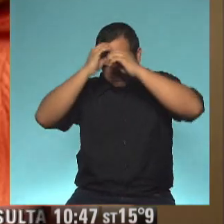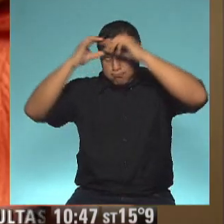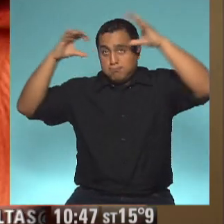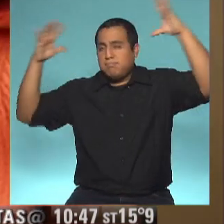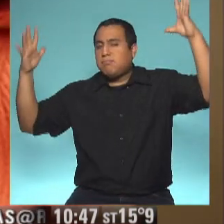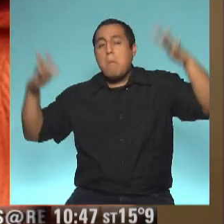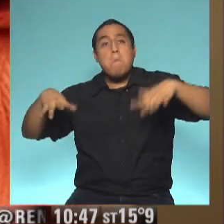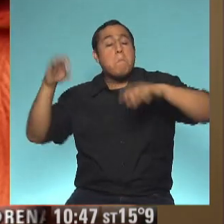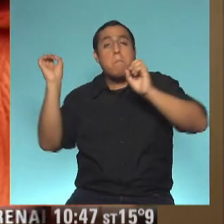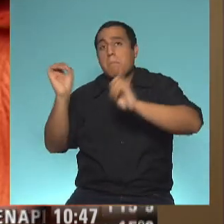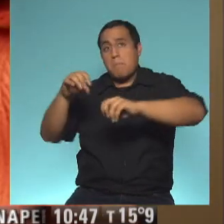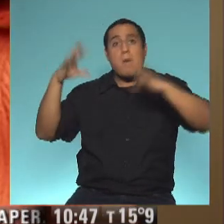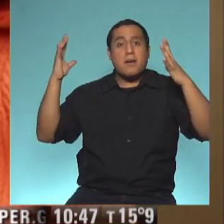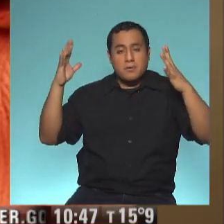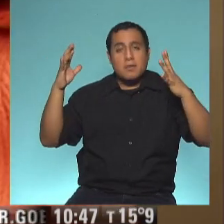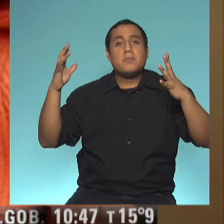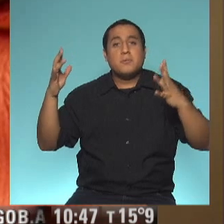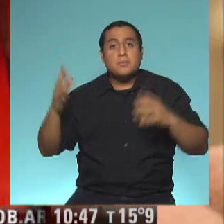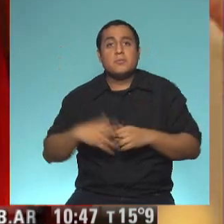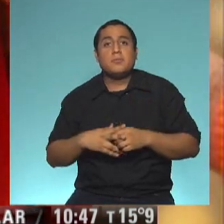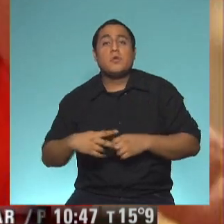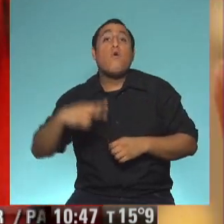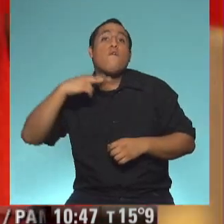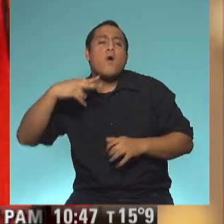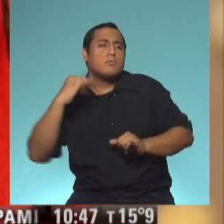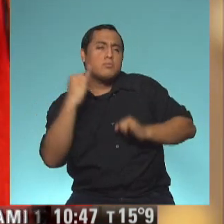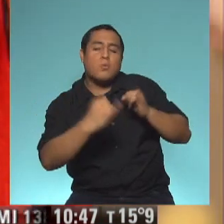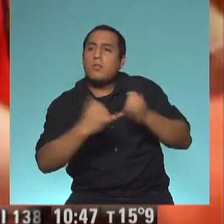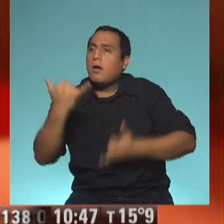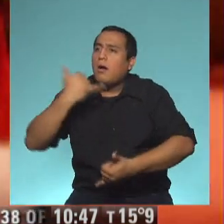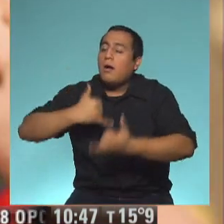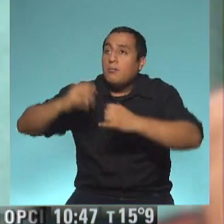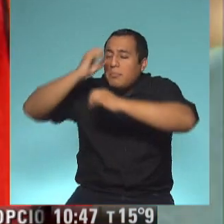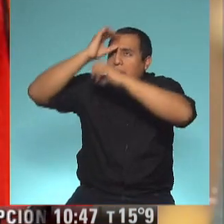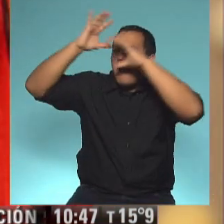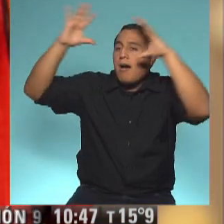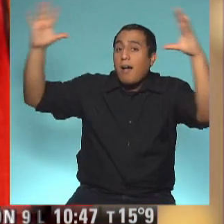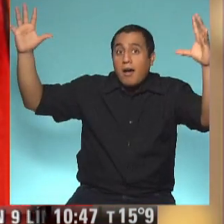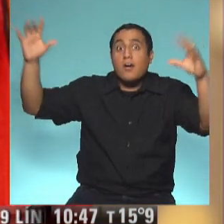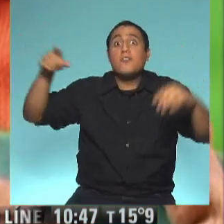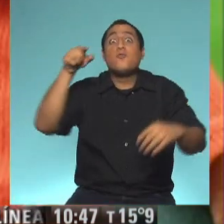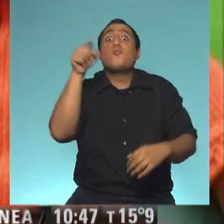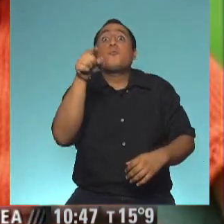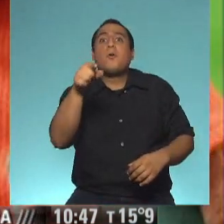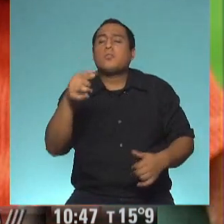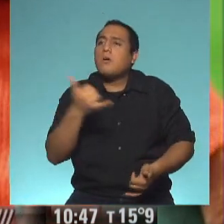fantasía de la voz que llega a tu corazón